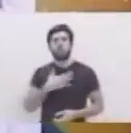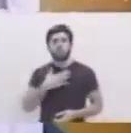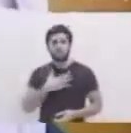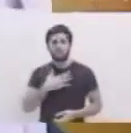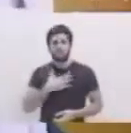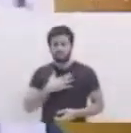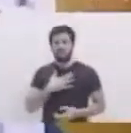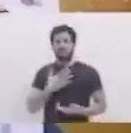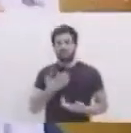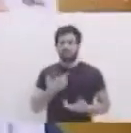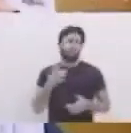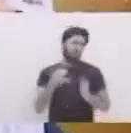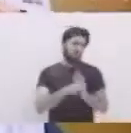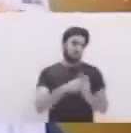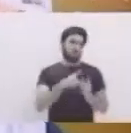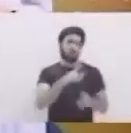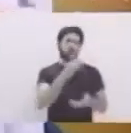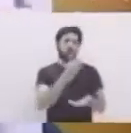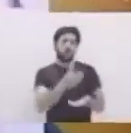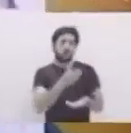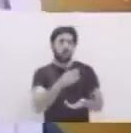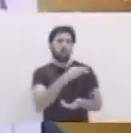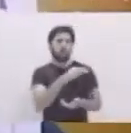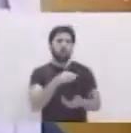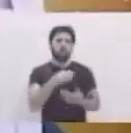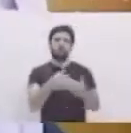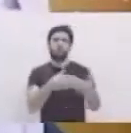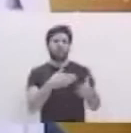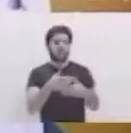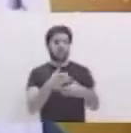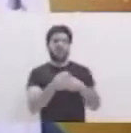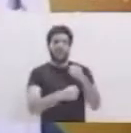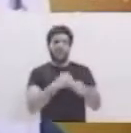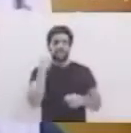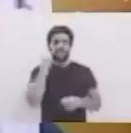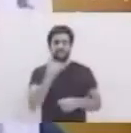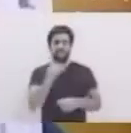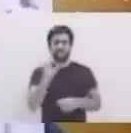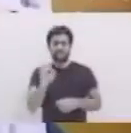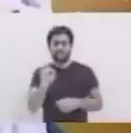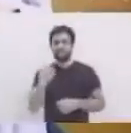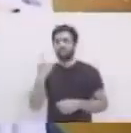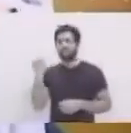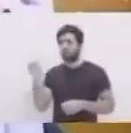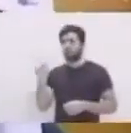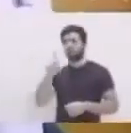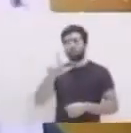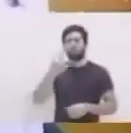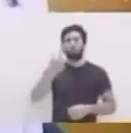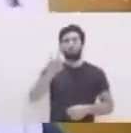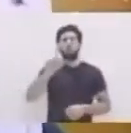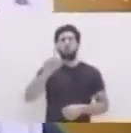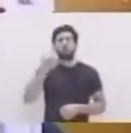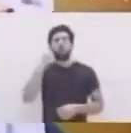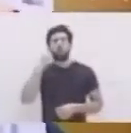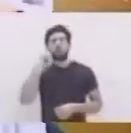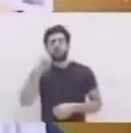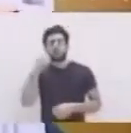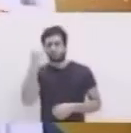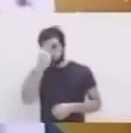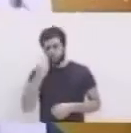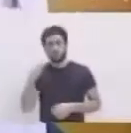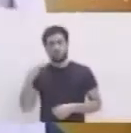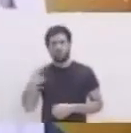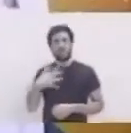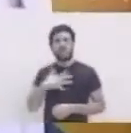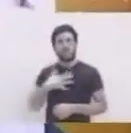nombre es raro porque uno le pone a su mascota Kaiser o Fido, pero él le puso Lurius. Y parece que un día ella